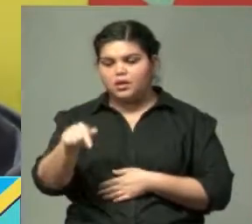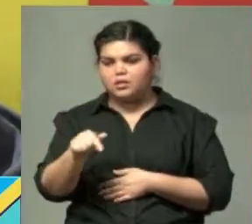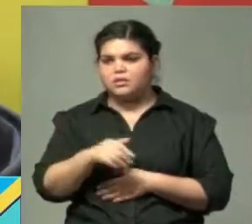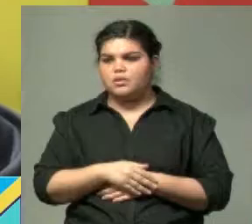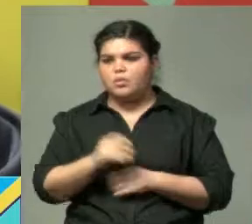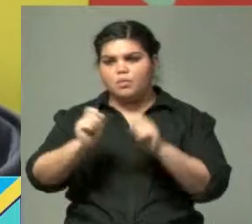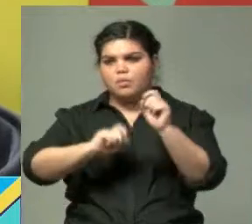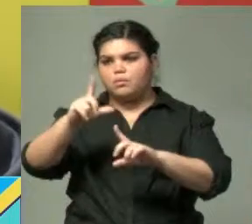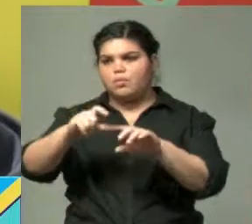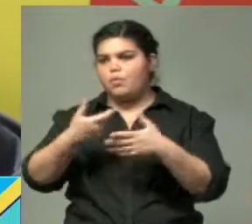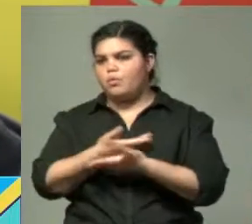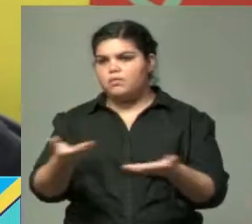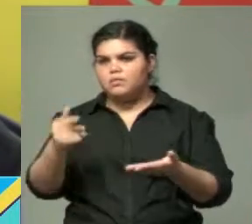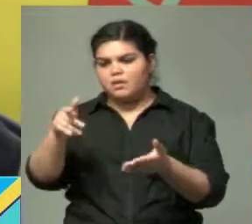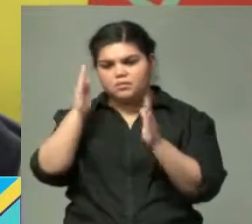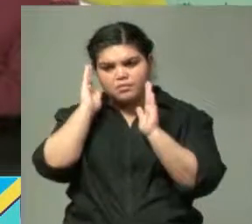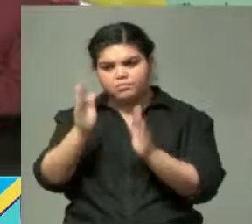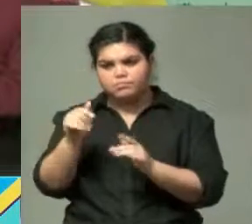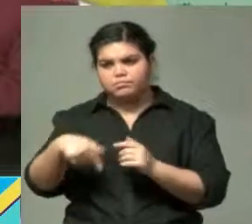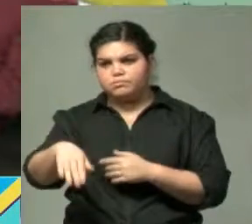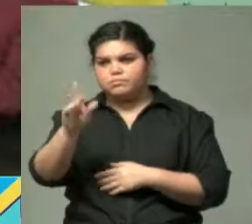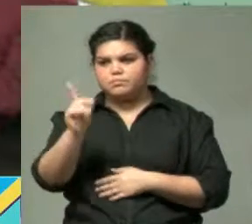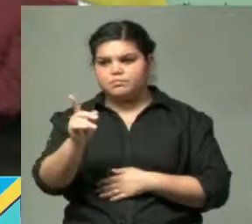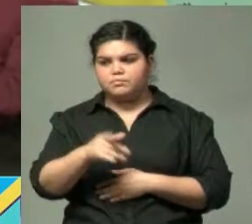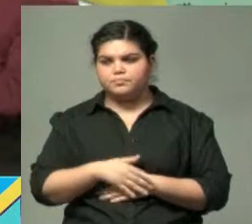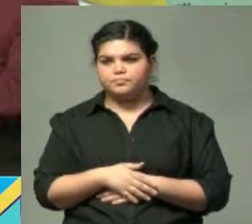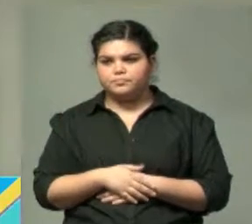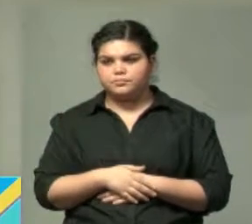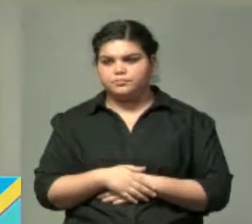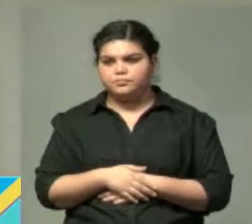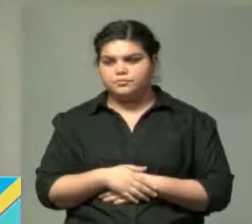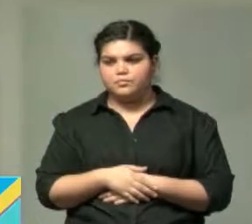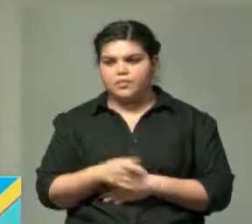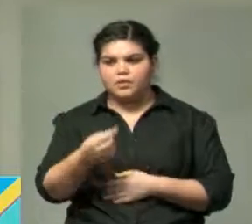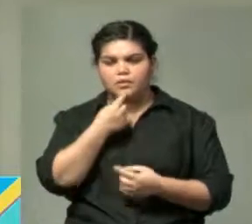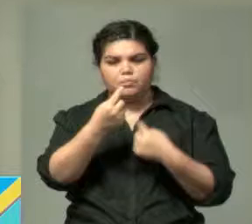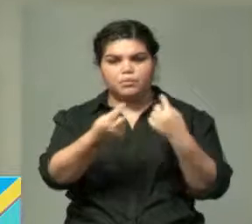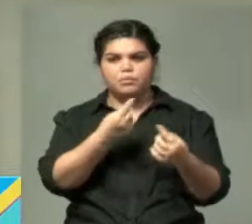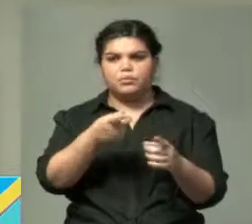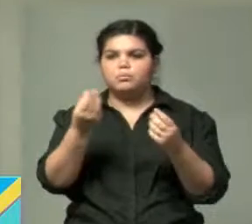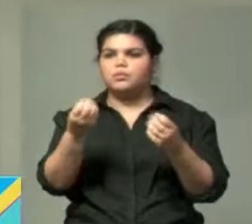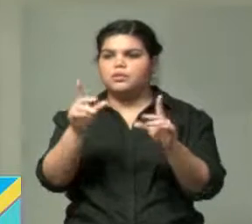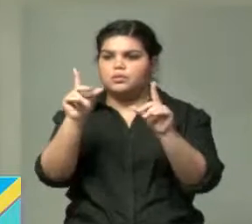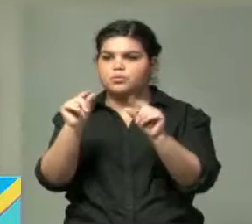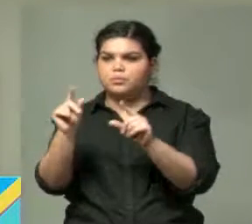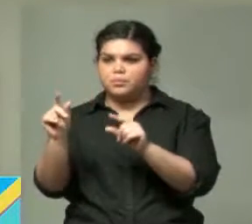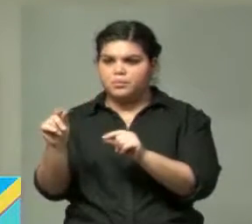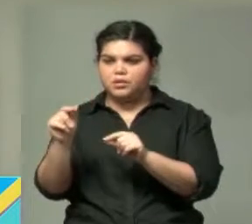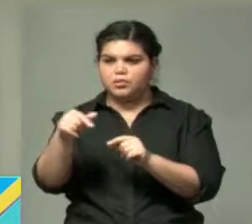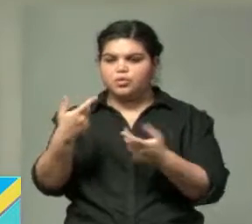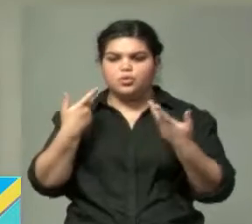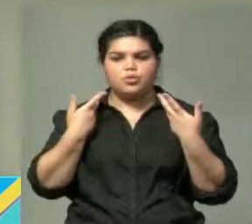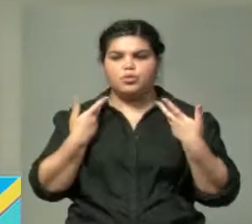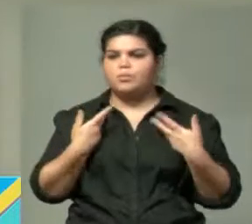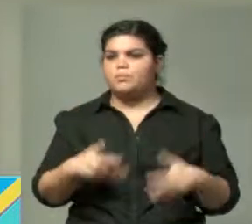de medición universal que es la que se sigue. Te pregunto porque en realidad que los números estén dentro de los términos